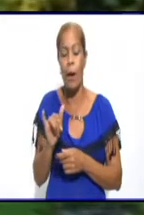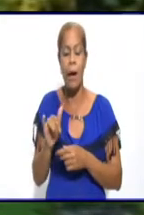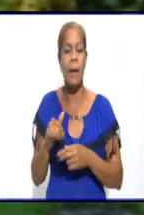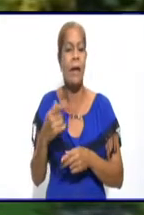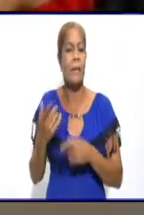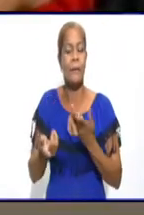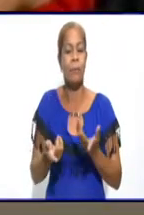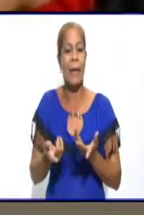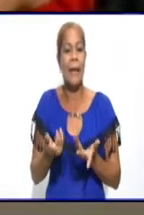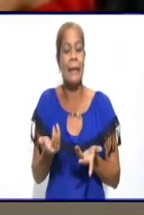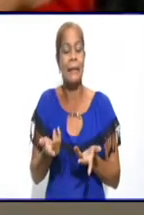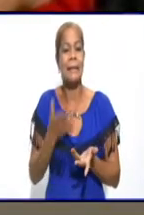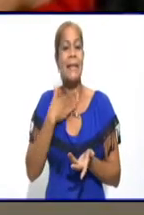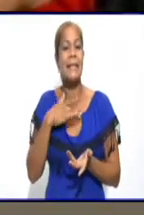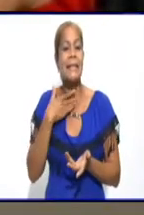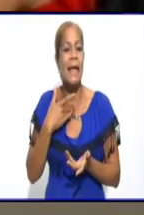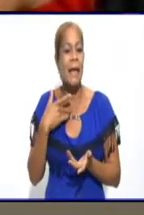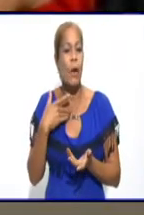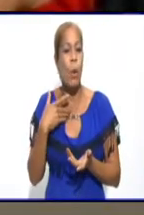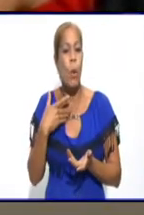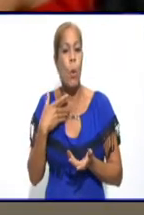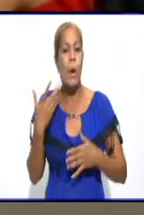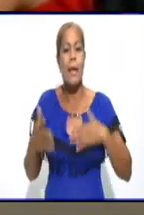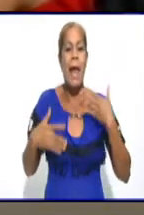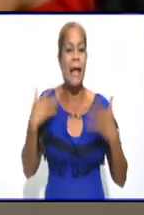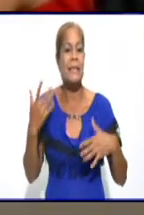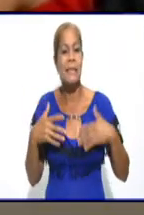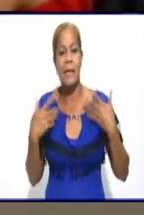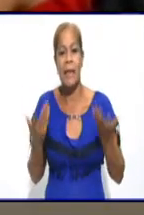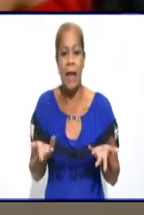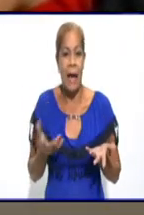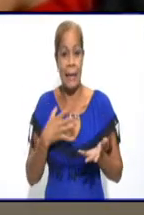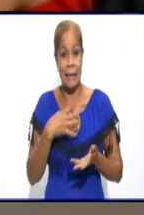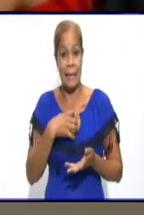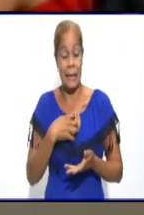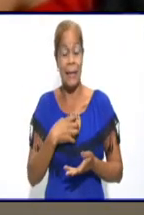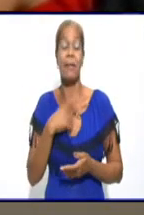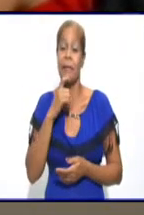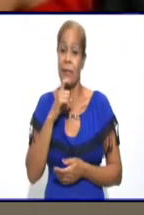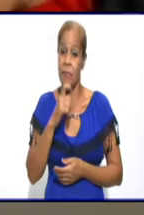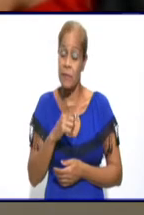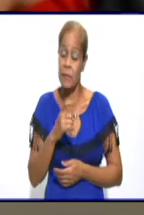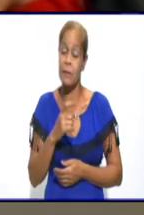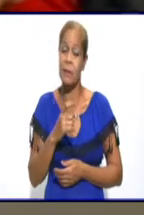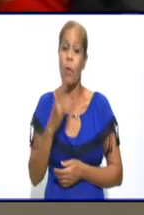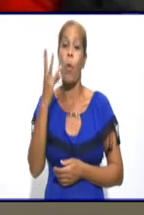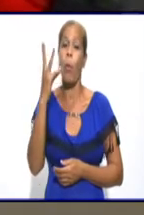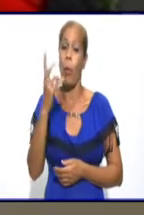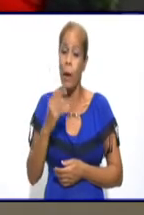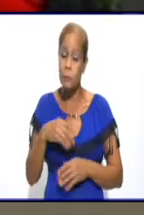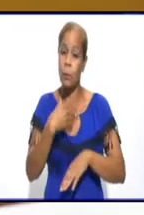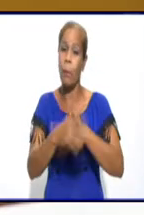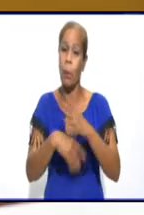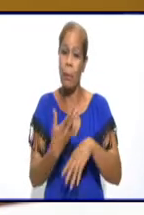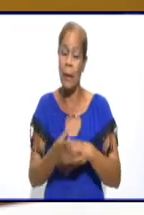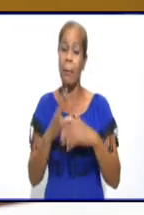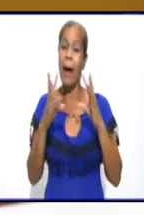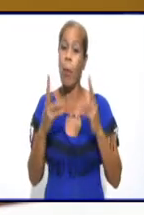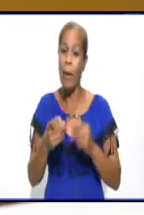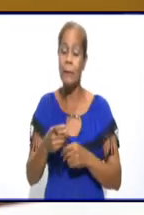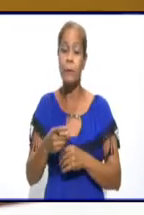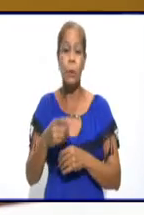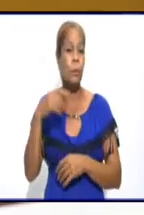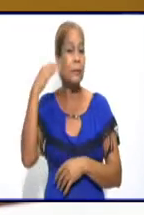abrirlo toman agua cierran la puerta es difícil cuantos trastornos doctoras bien como tú decías